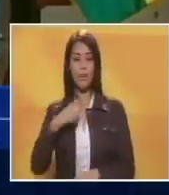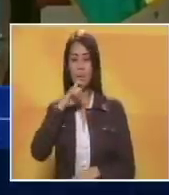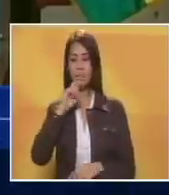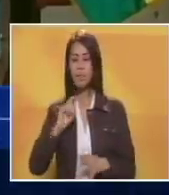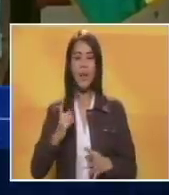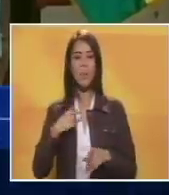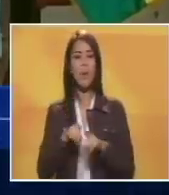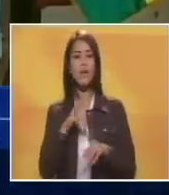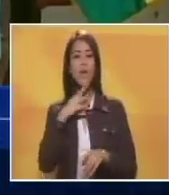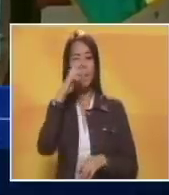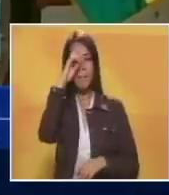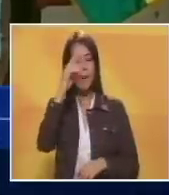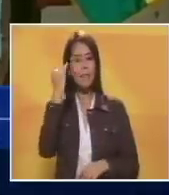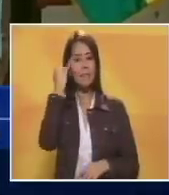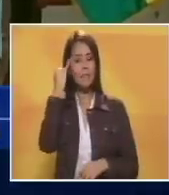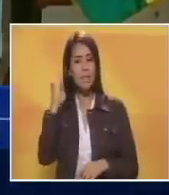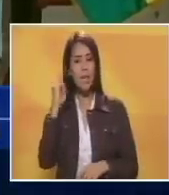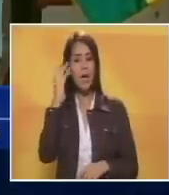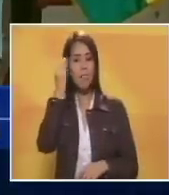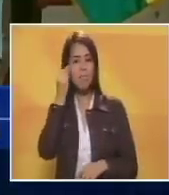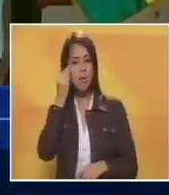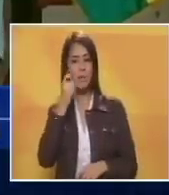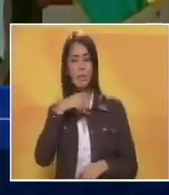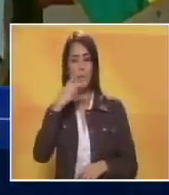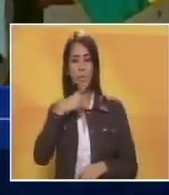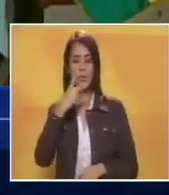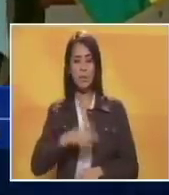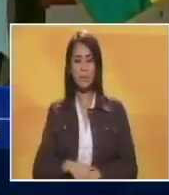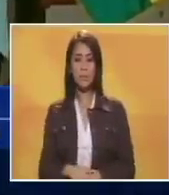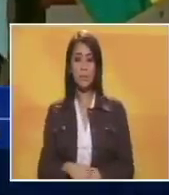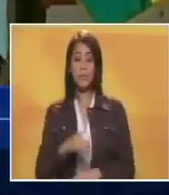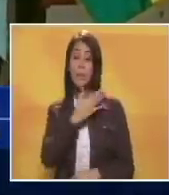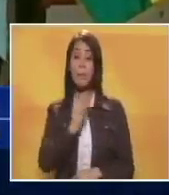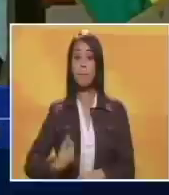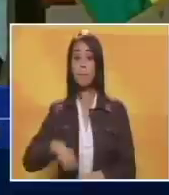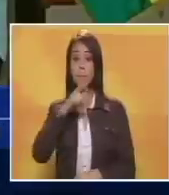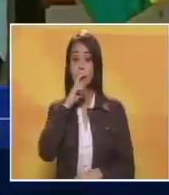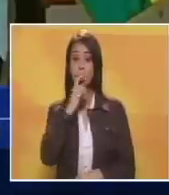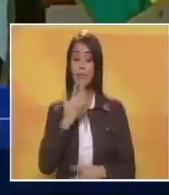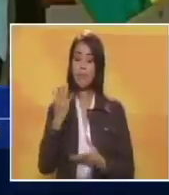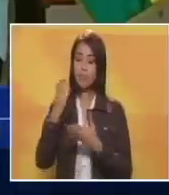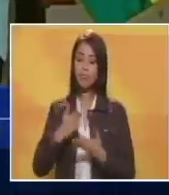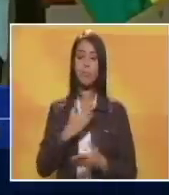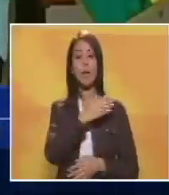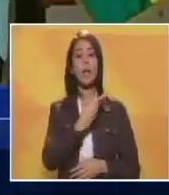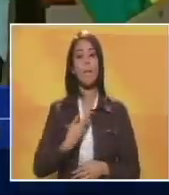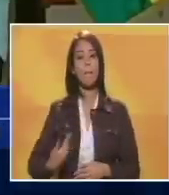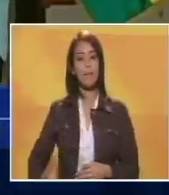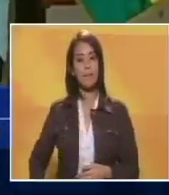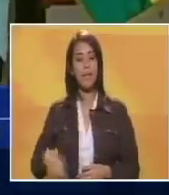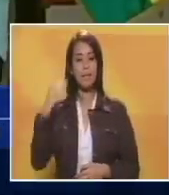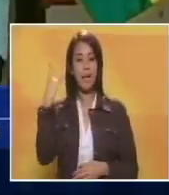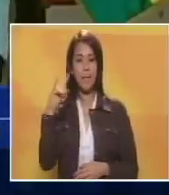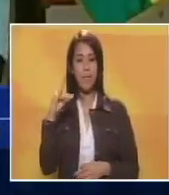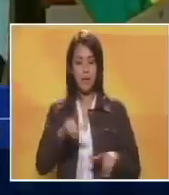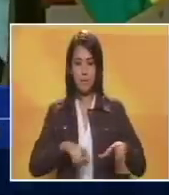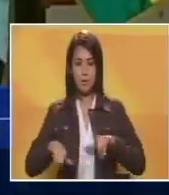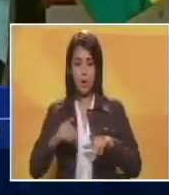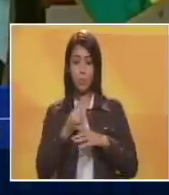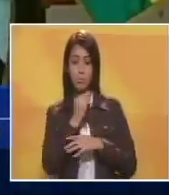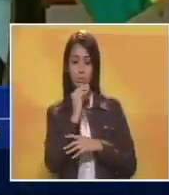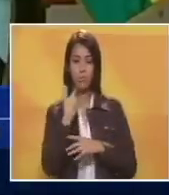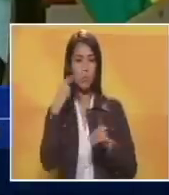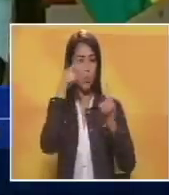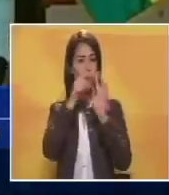la intolerancia política. El primer mandatario nacional recibió a su homólogo de Bolivia, Evo Morales, en el Palacio de Miraflores